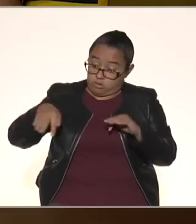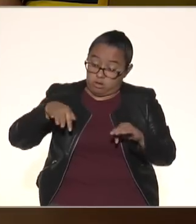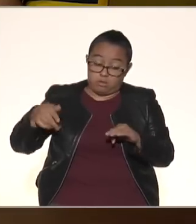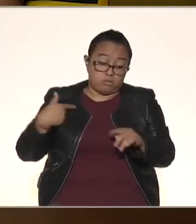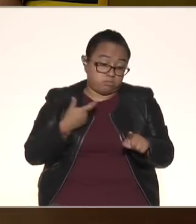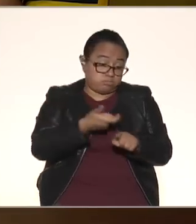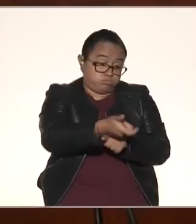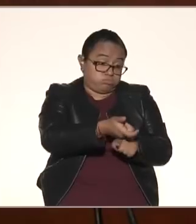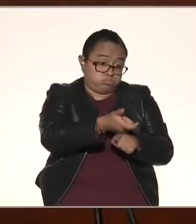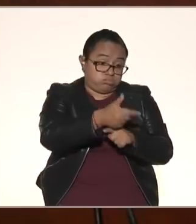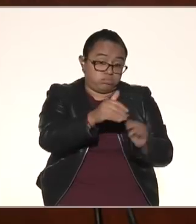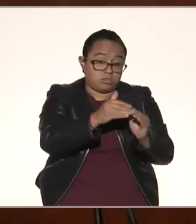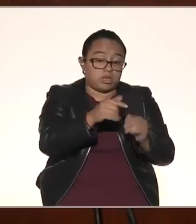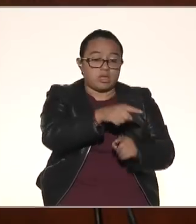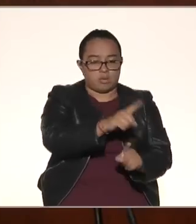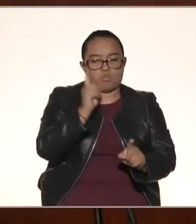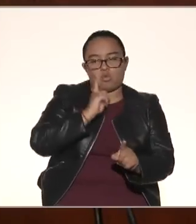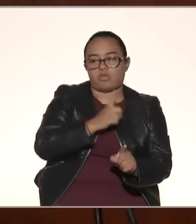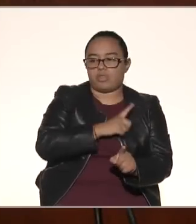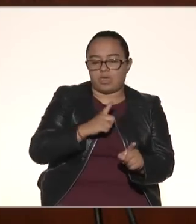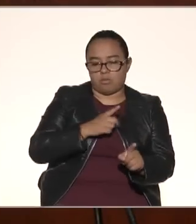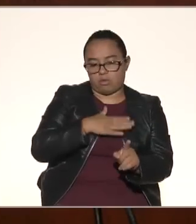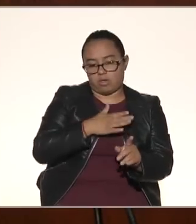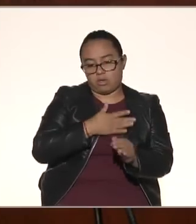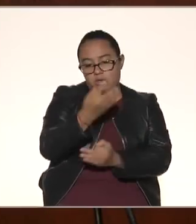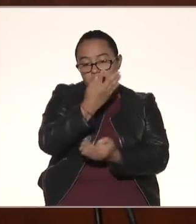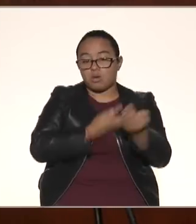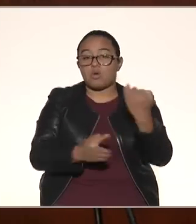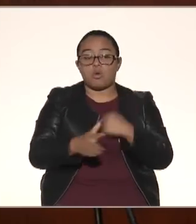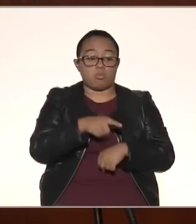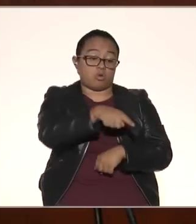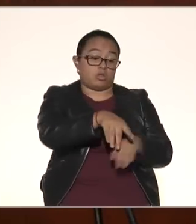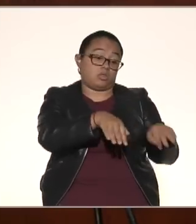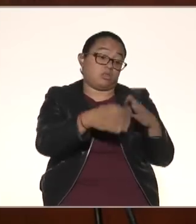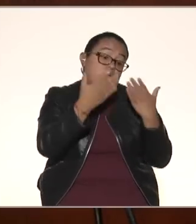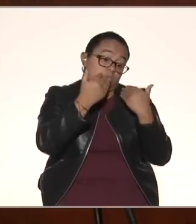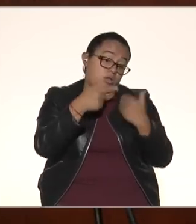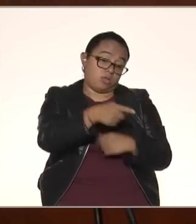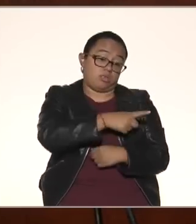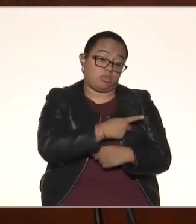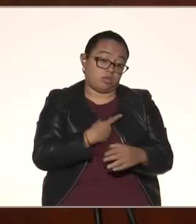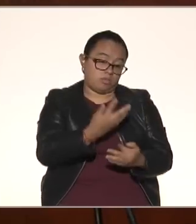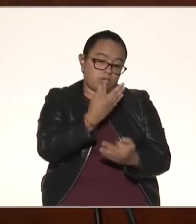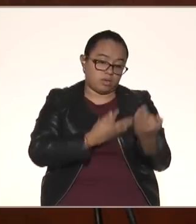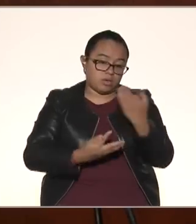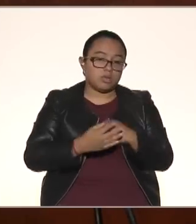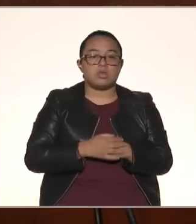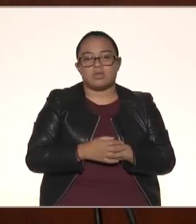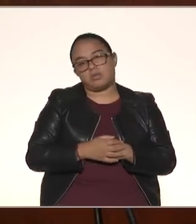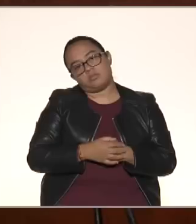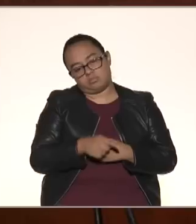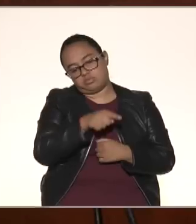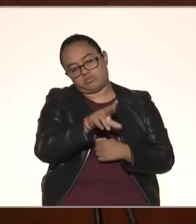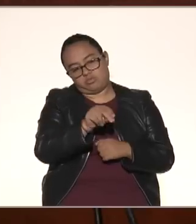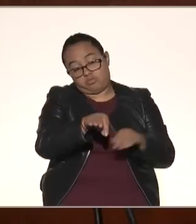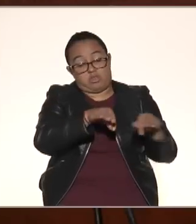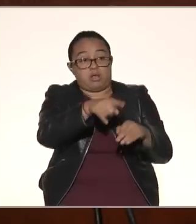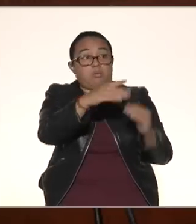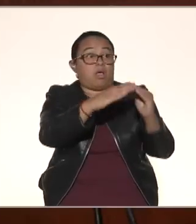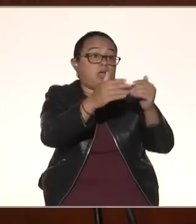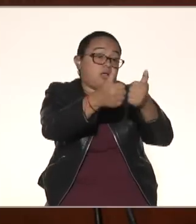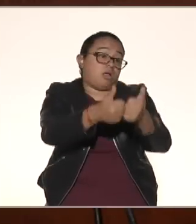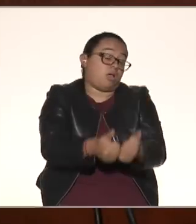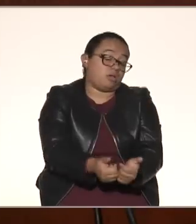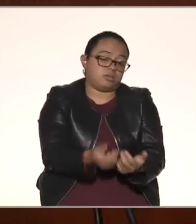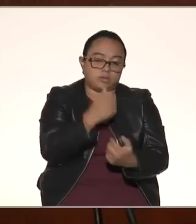casa, y ella tiene que ser generosa conmigo, porque ella no trabaja, pues no trabaja, solo está en la casa, y entonces